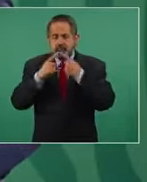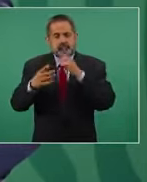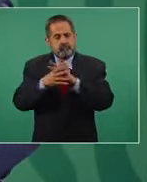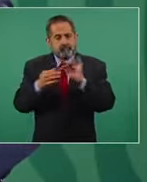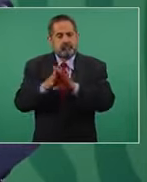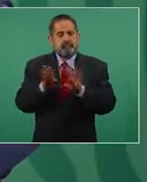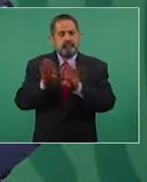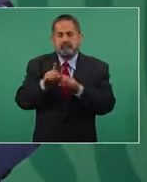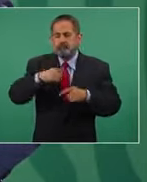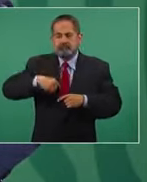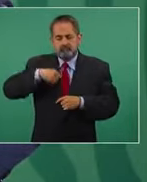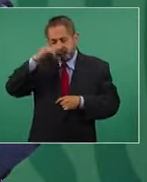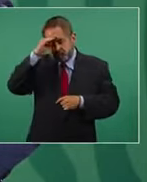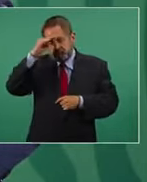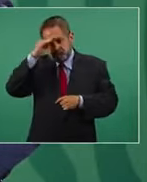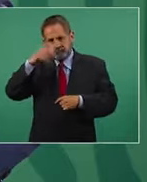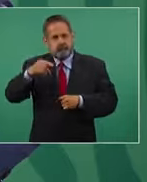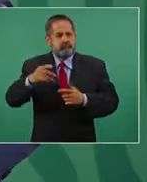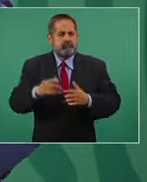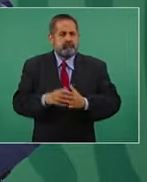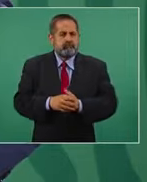la conciliación.